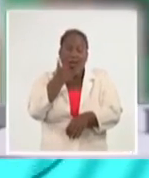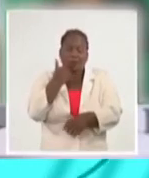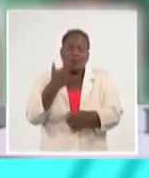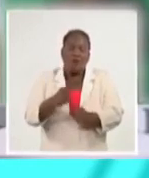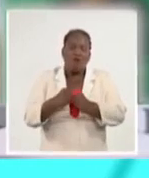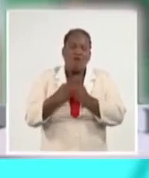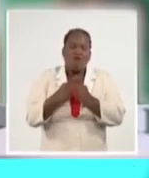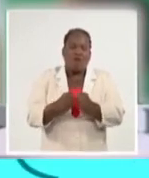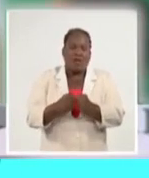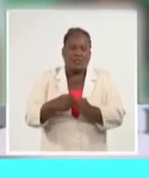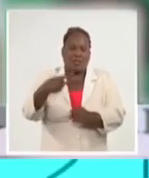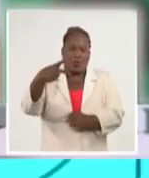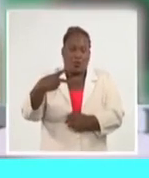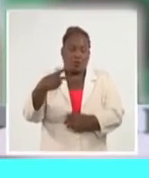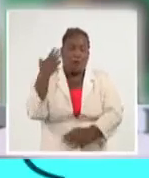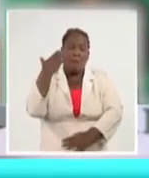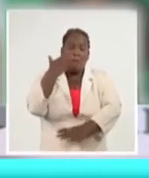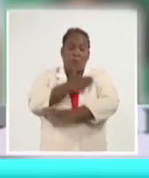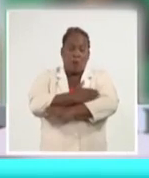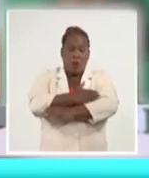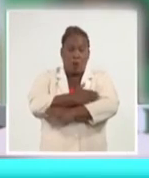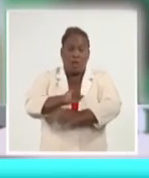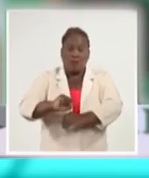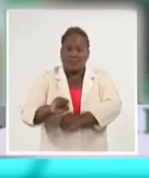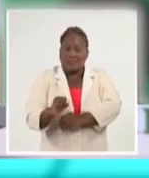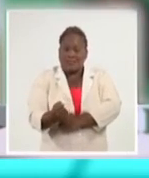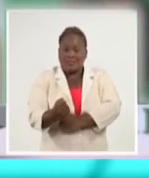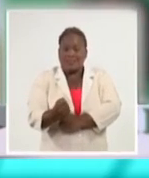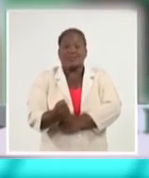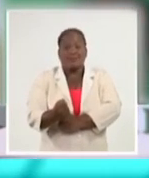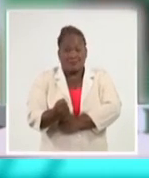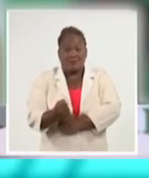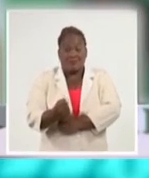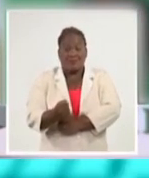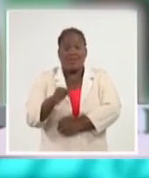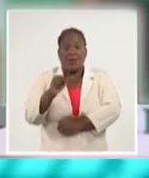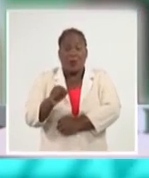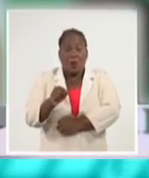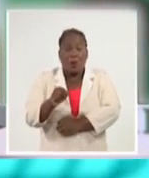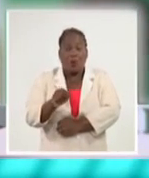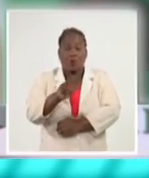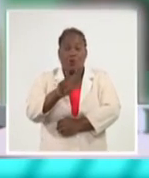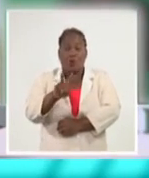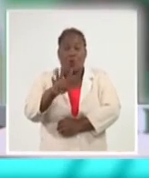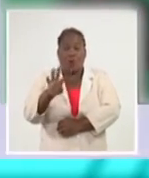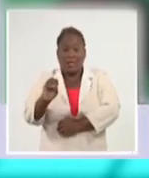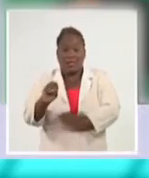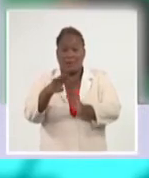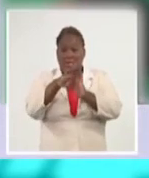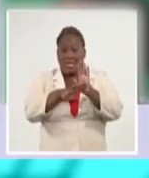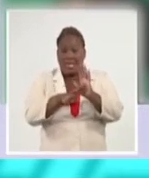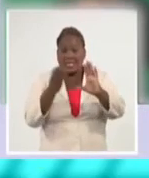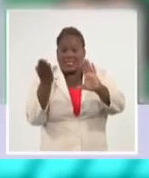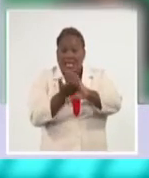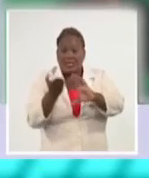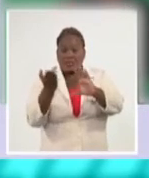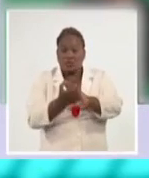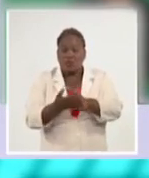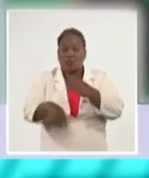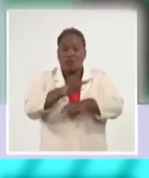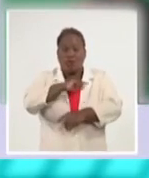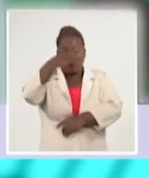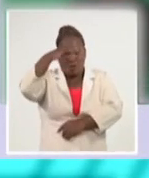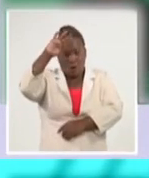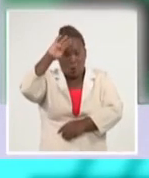multidimensional con un bloqueo criminal recrudecido oportunistamente con más de 240 medidas en medio de la pandemia